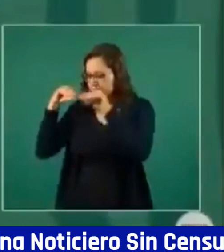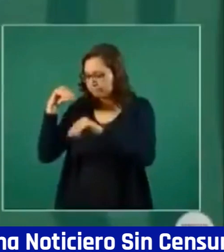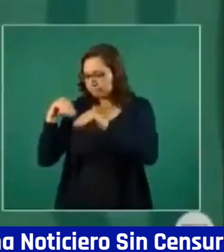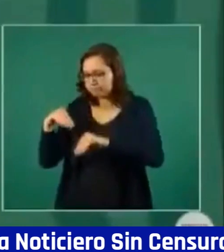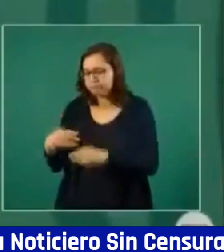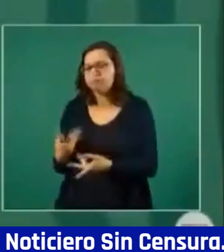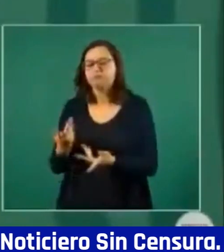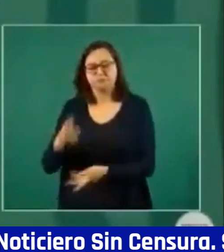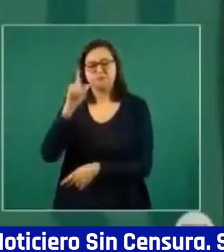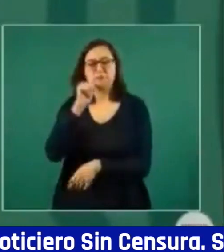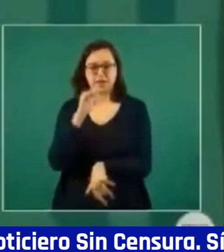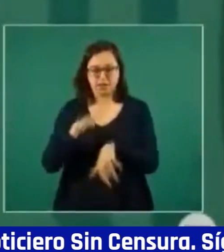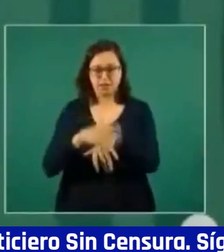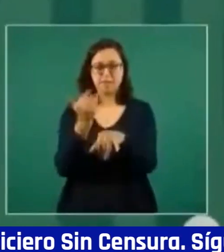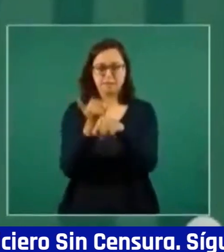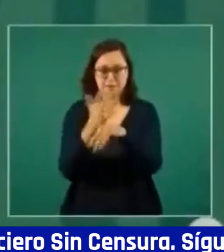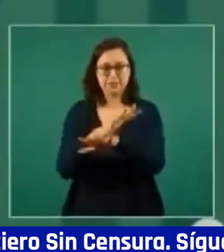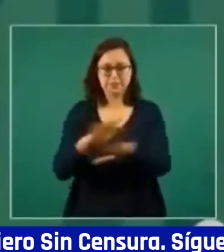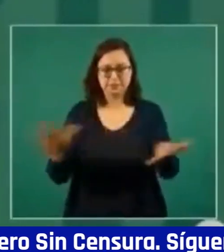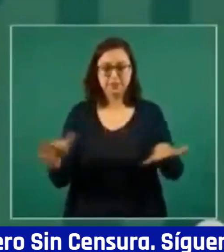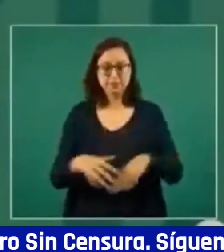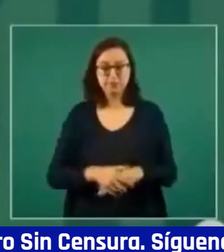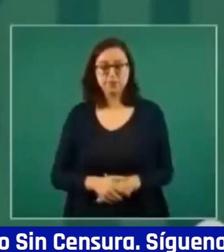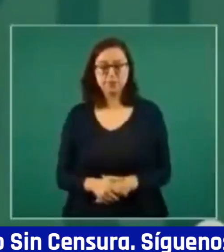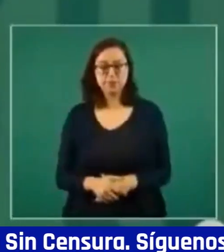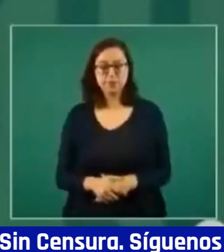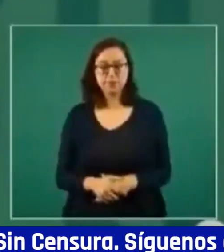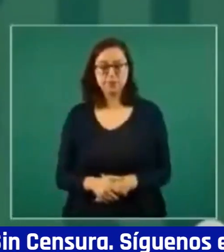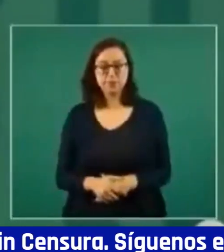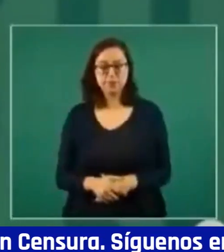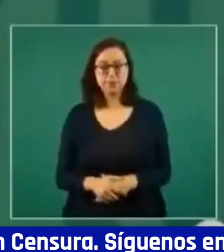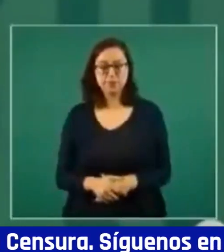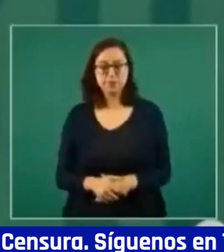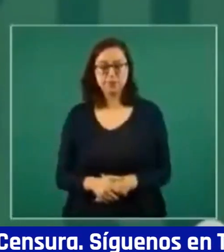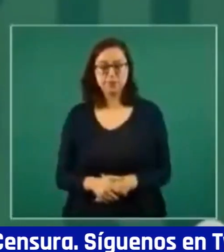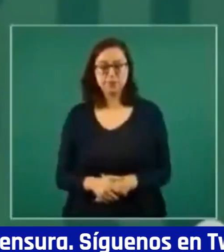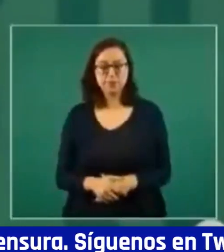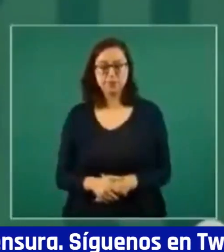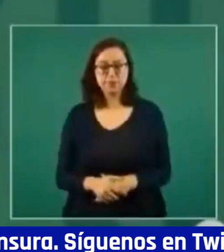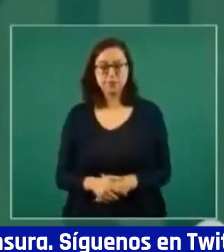Seguridad. Entonces, se quedó.